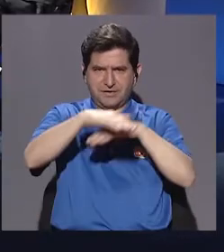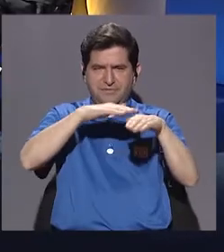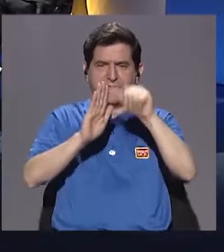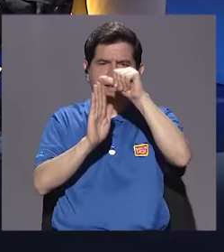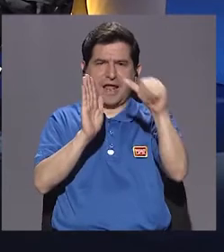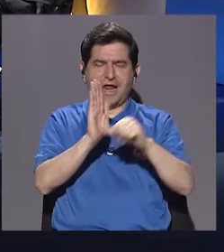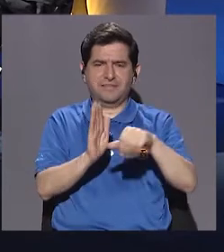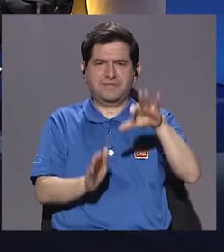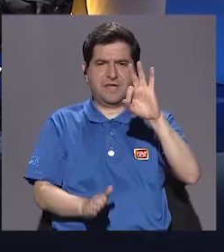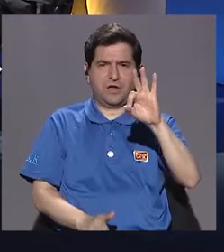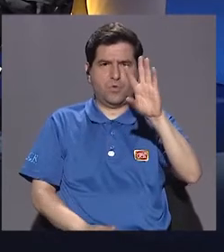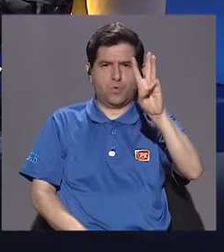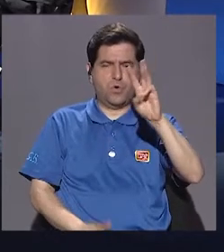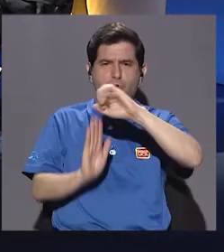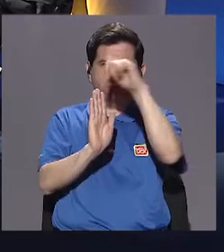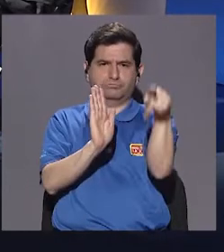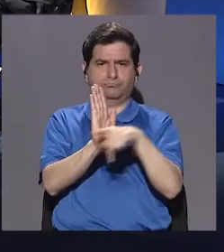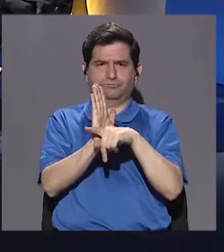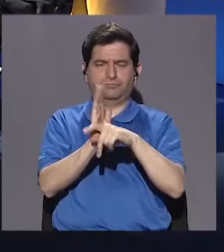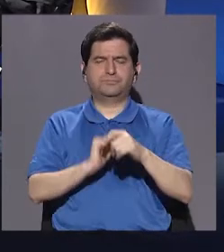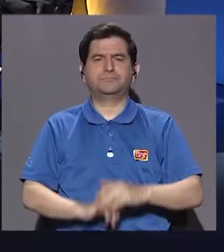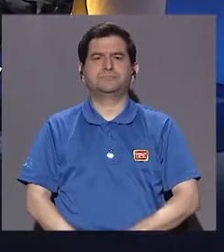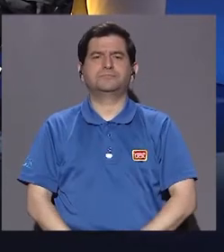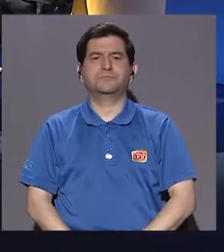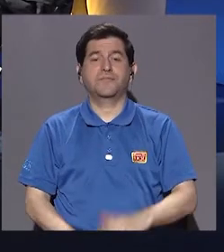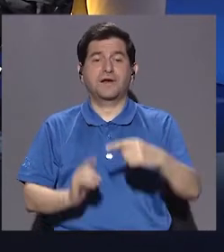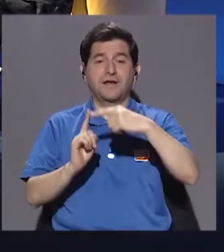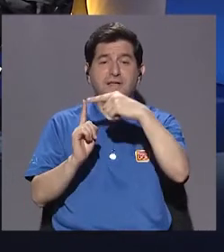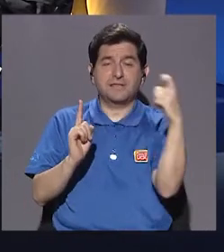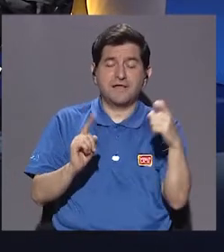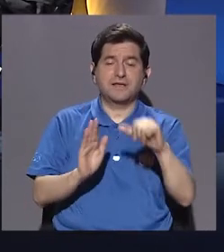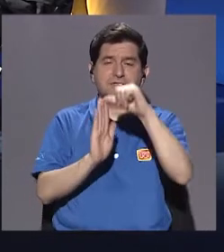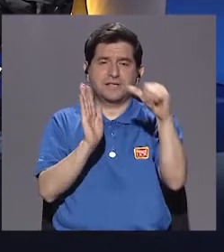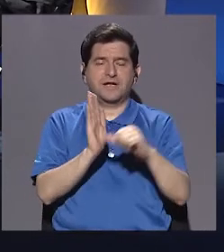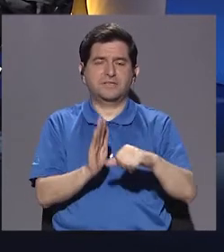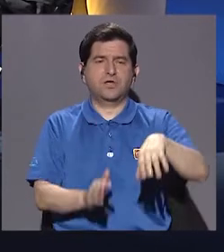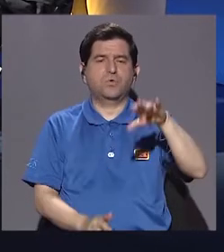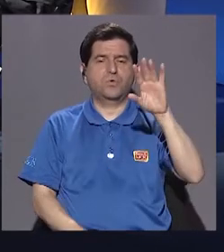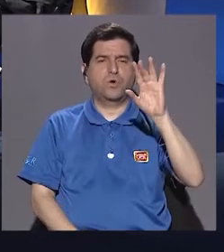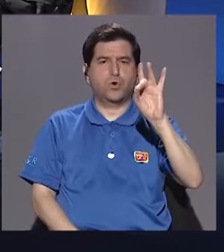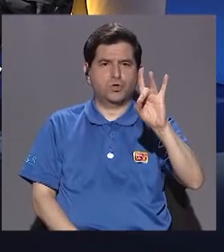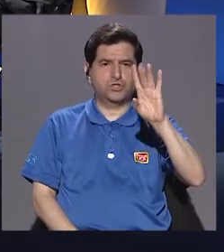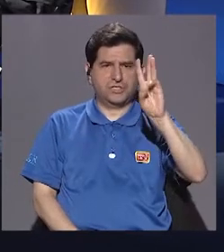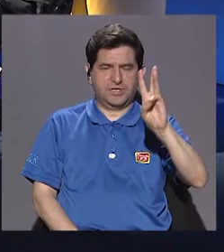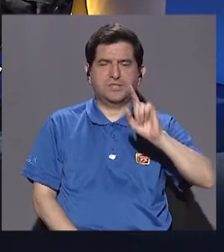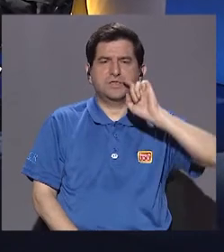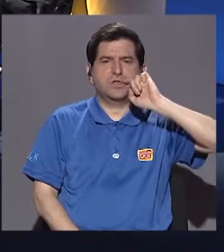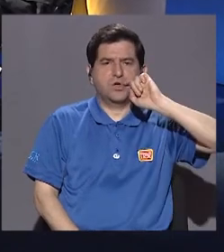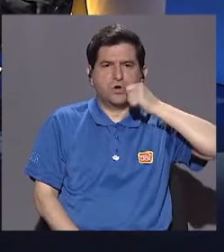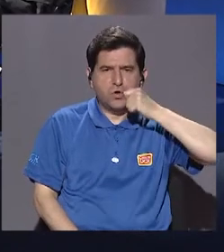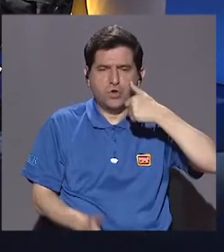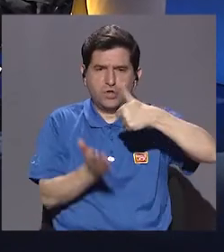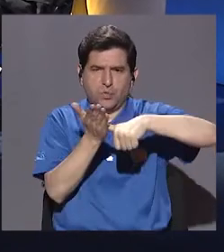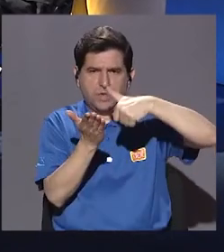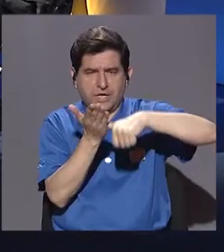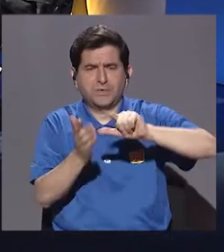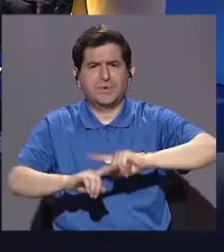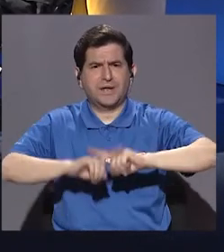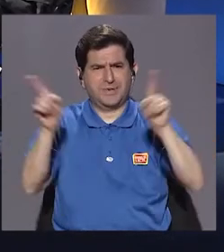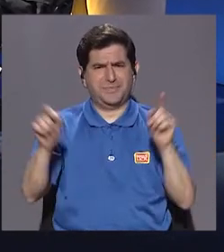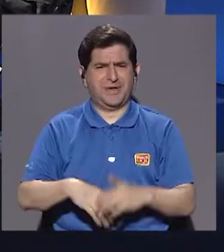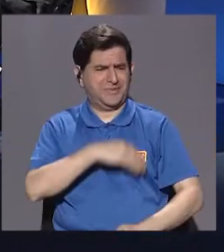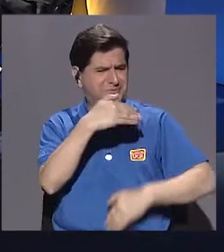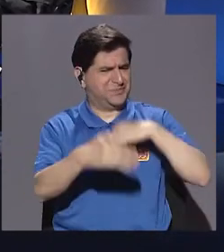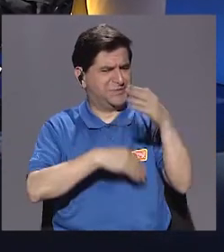el artículo 96 de la constitución política y bueno a partir del artículo 86 del código electoral pero